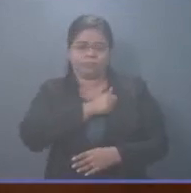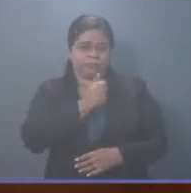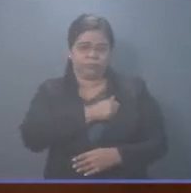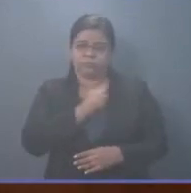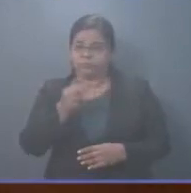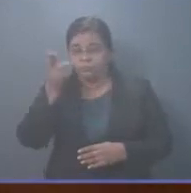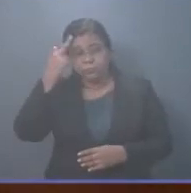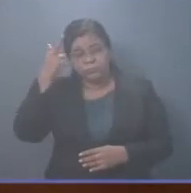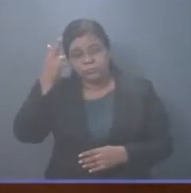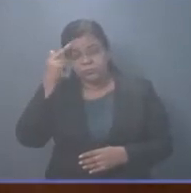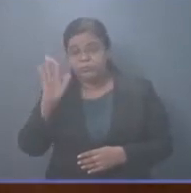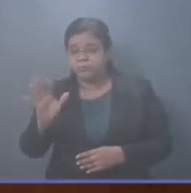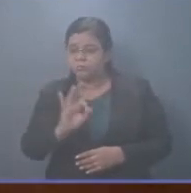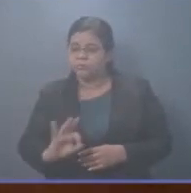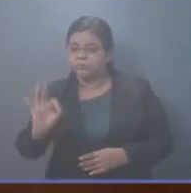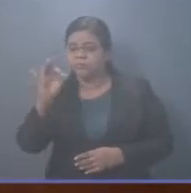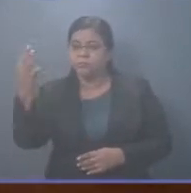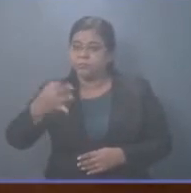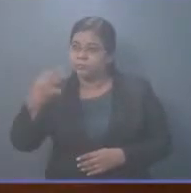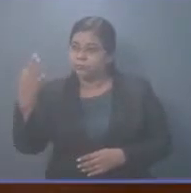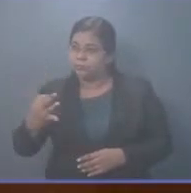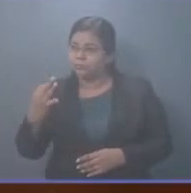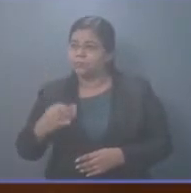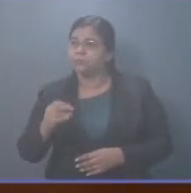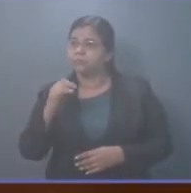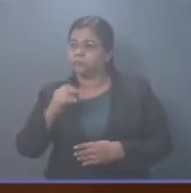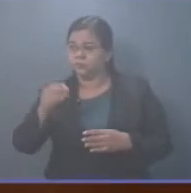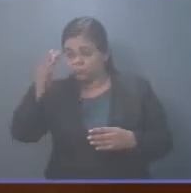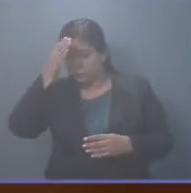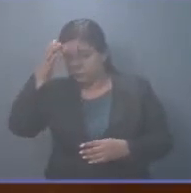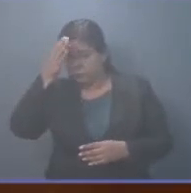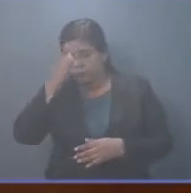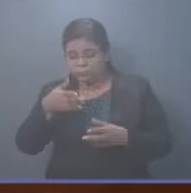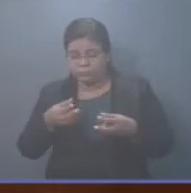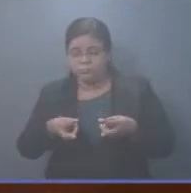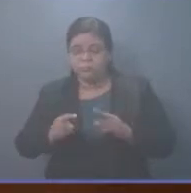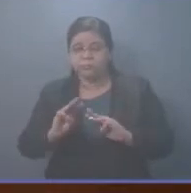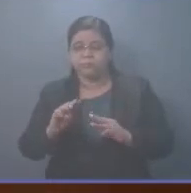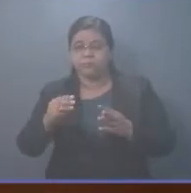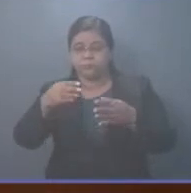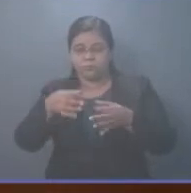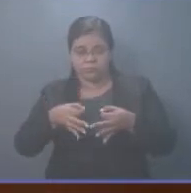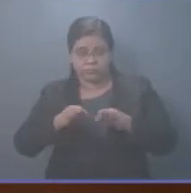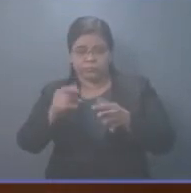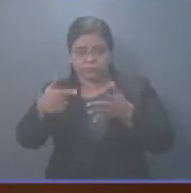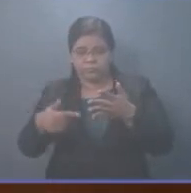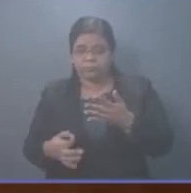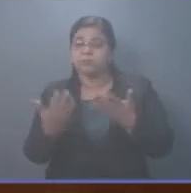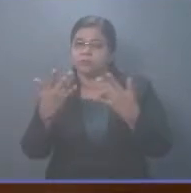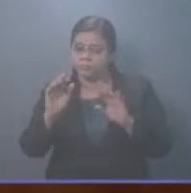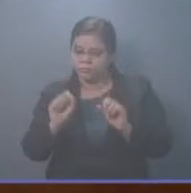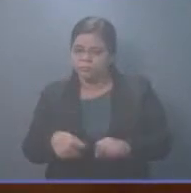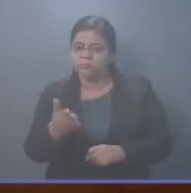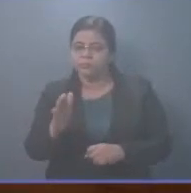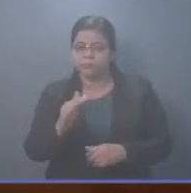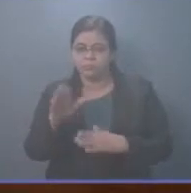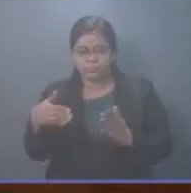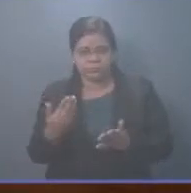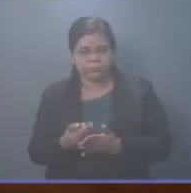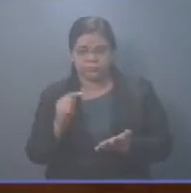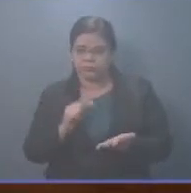en razón de que su eficacia requiere de la definición del mecanismo legal que deba utilizarse para hacer uso de esta